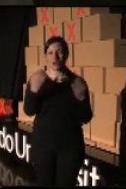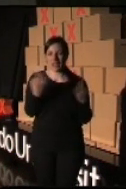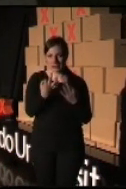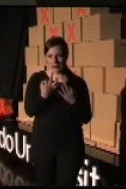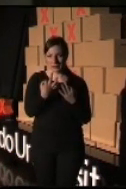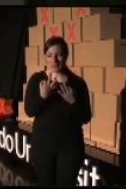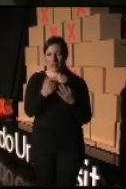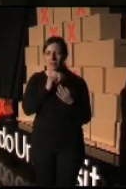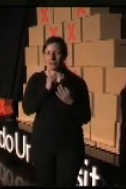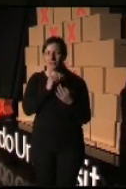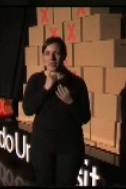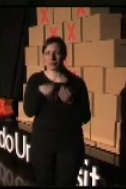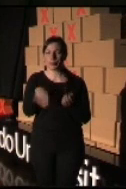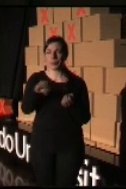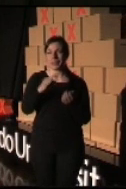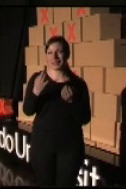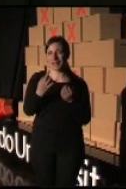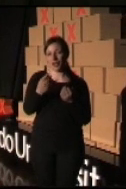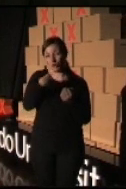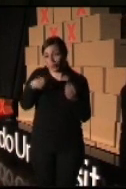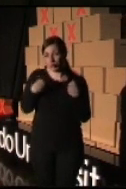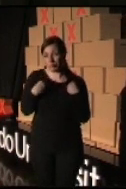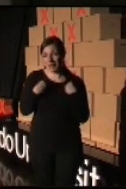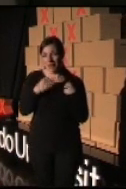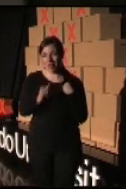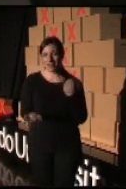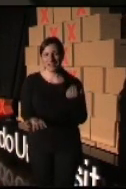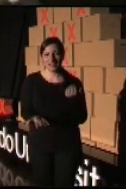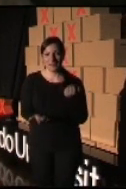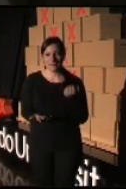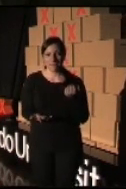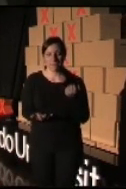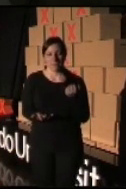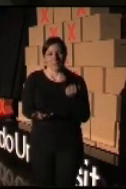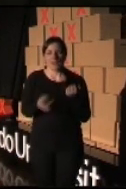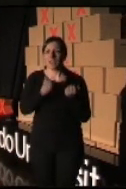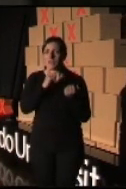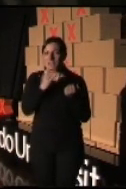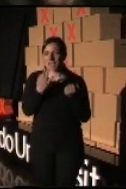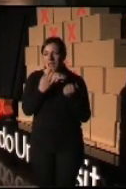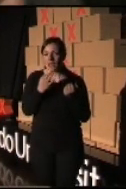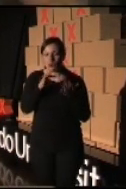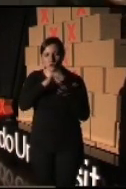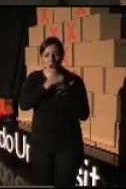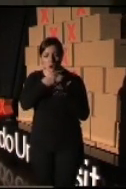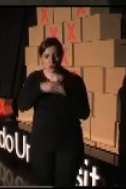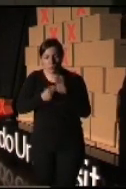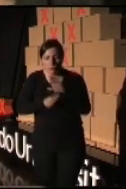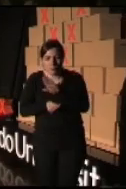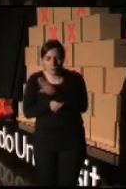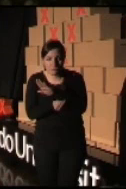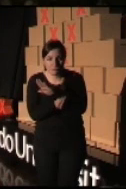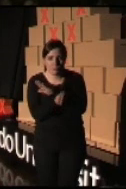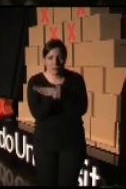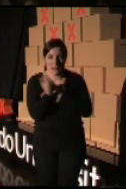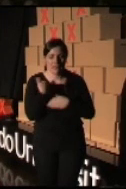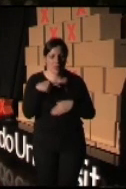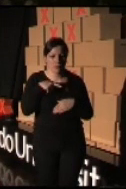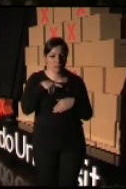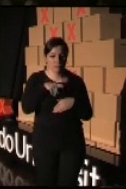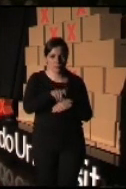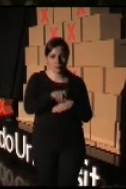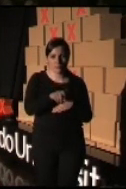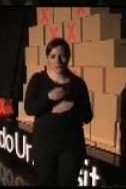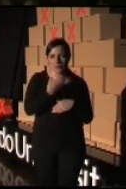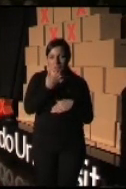lo difícil de concebir es que estemos vivos. Lo difícil de concebir es que no tengamos tumores desde que tengamos, no sé, 3 meses de